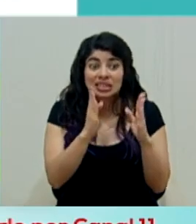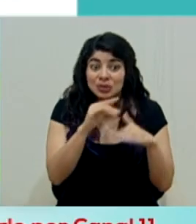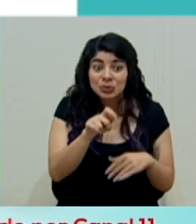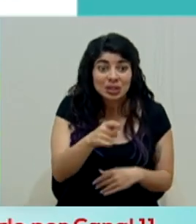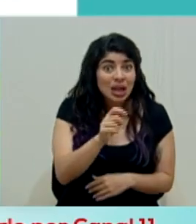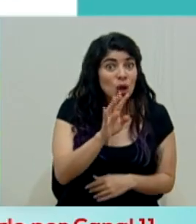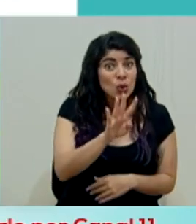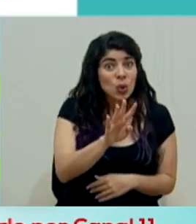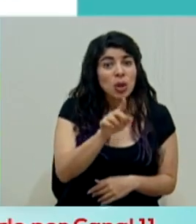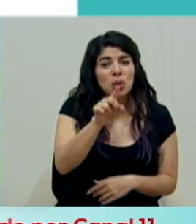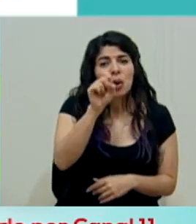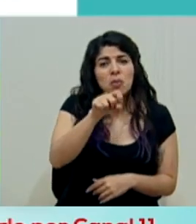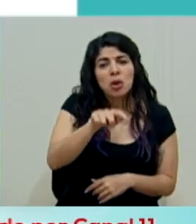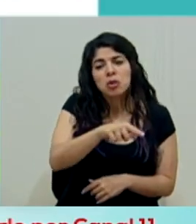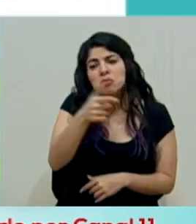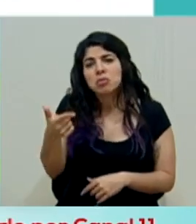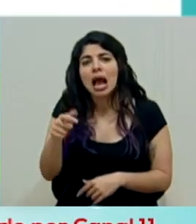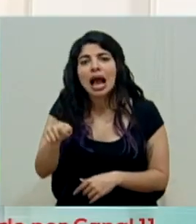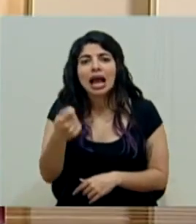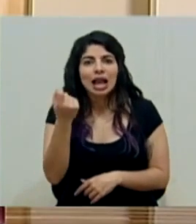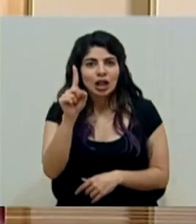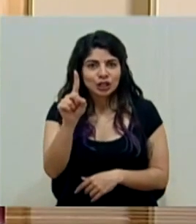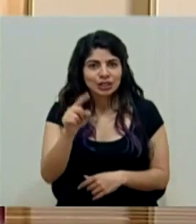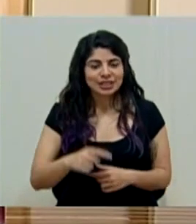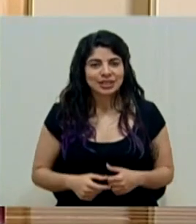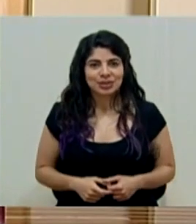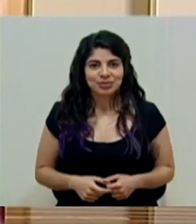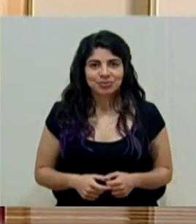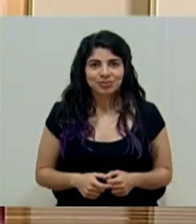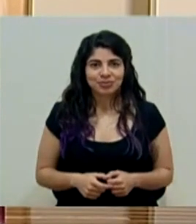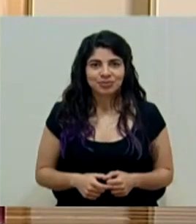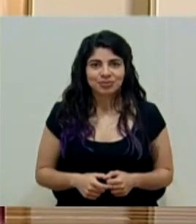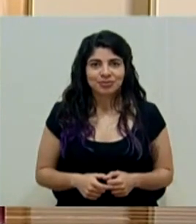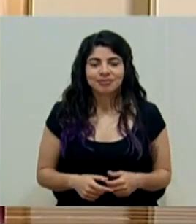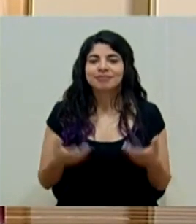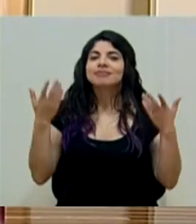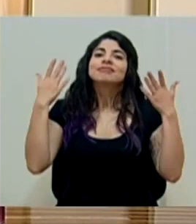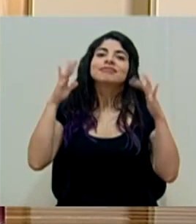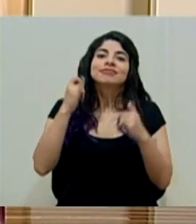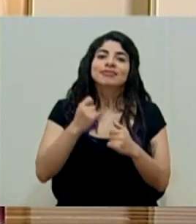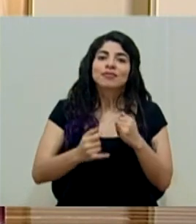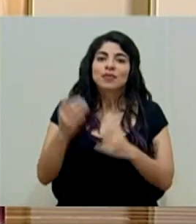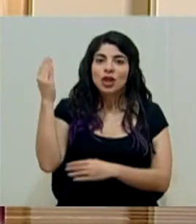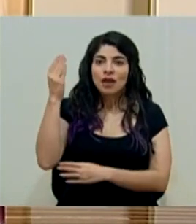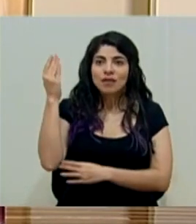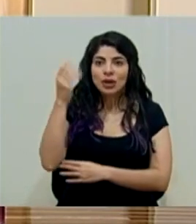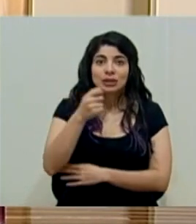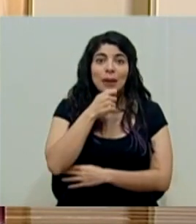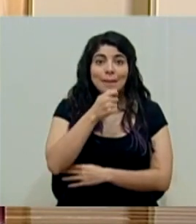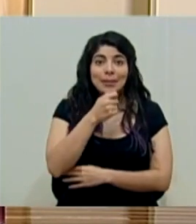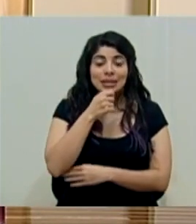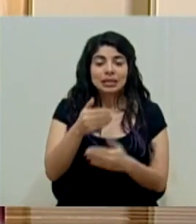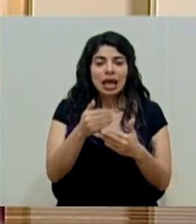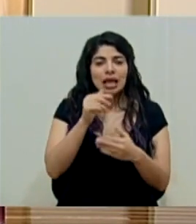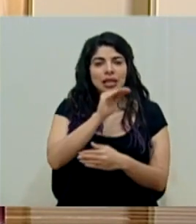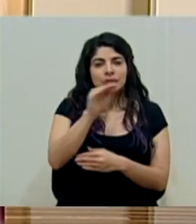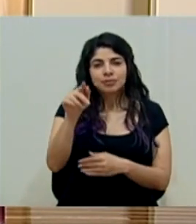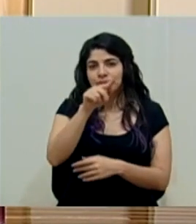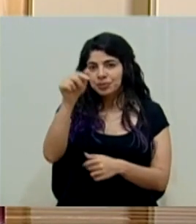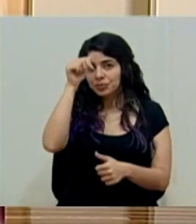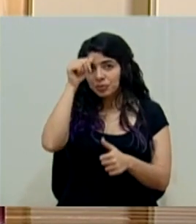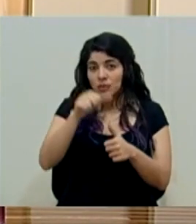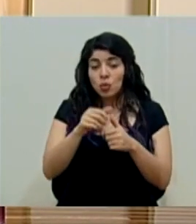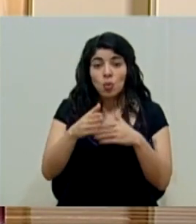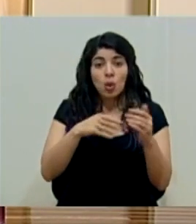está disponible, puedes verlo por Canal 11. Damos por concluida esta conferencia de prensa, no sin antes recordarles que